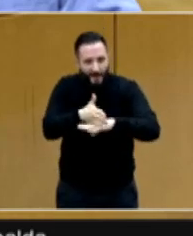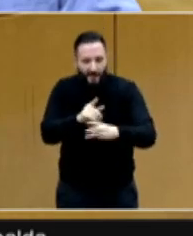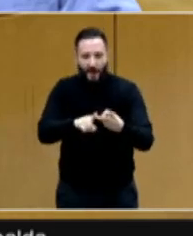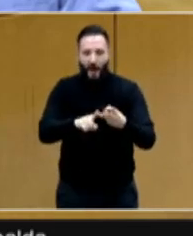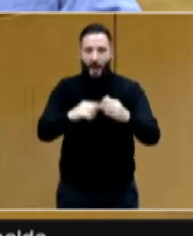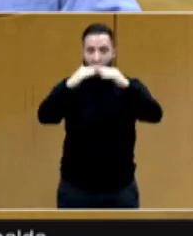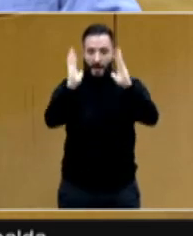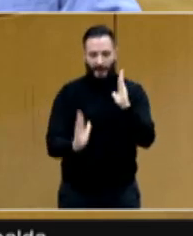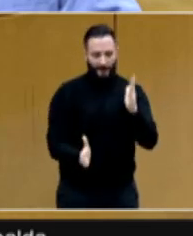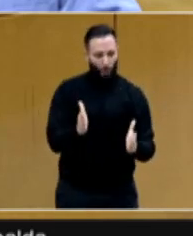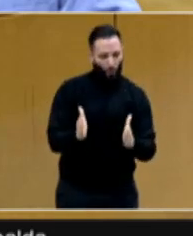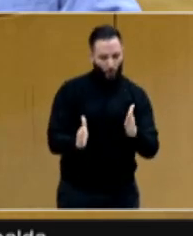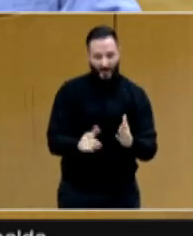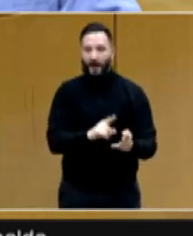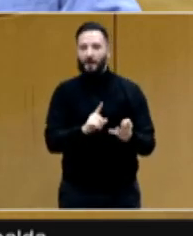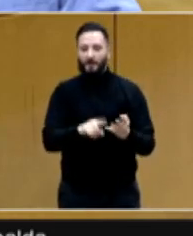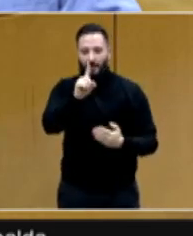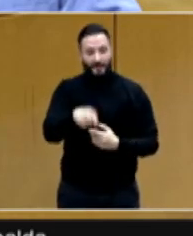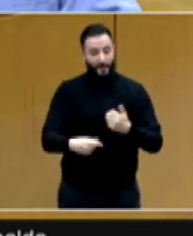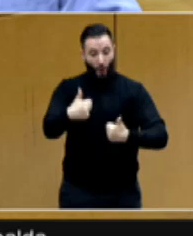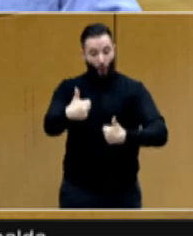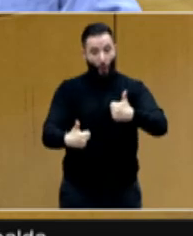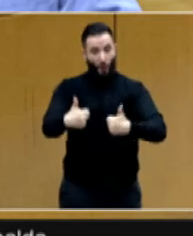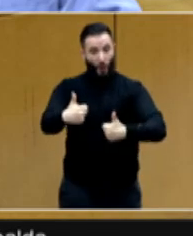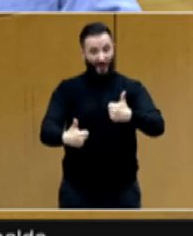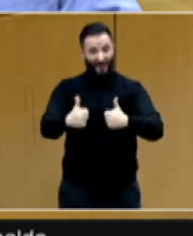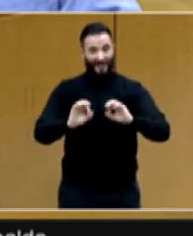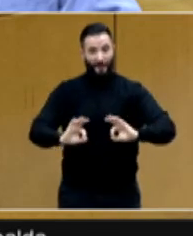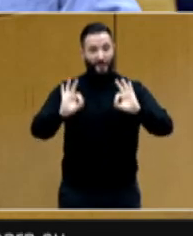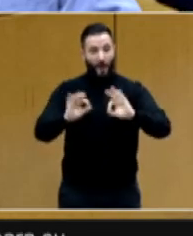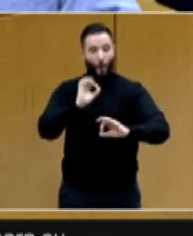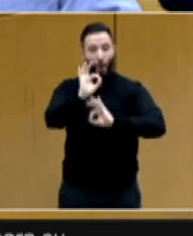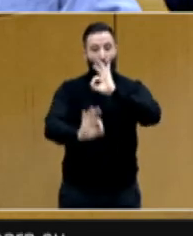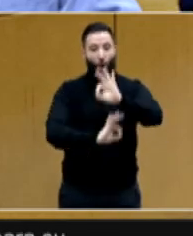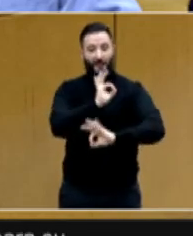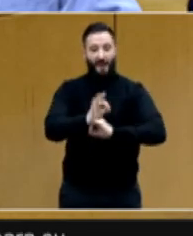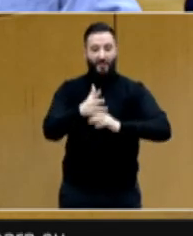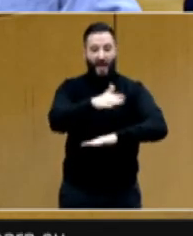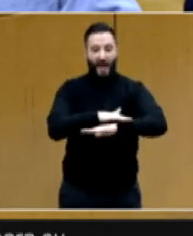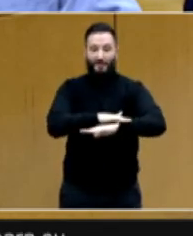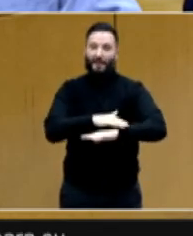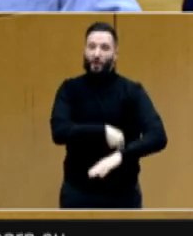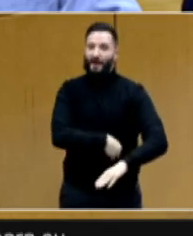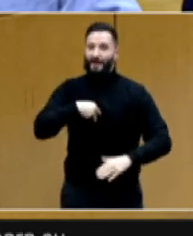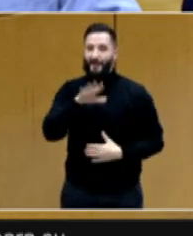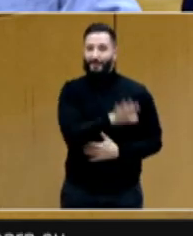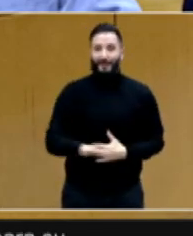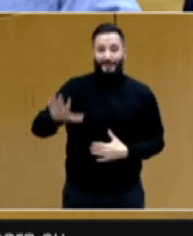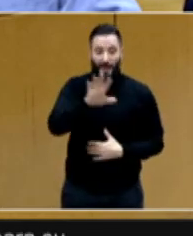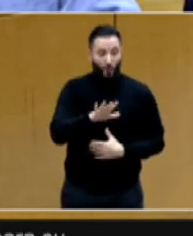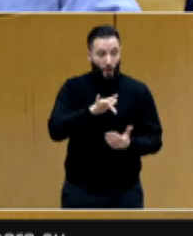domótica se ha presentado a las oposiciones para ordenanza de la administración general del estado no sabe